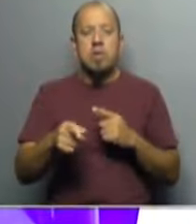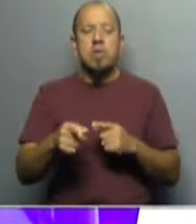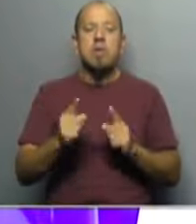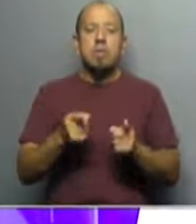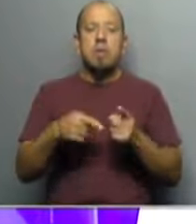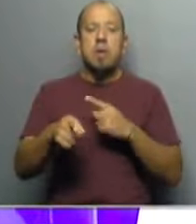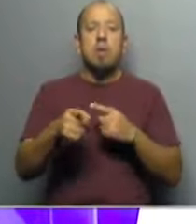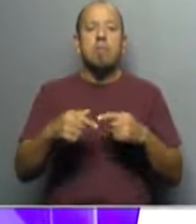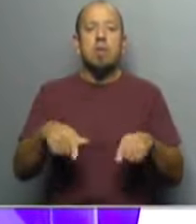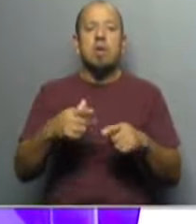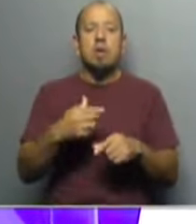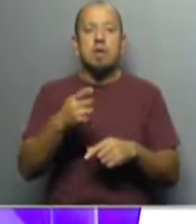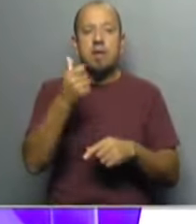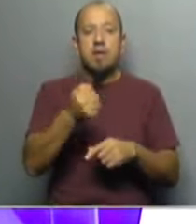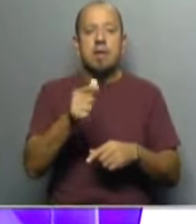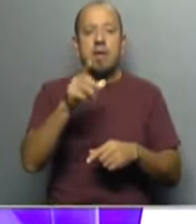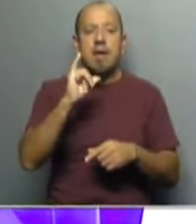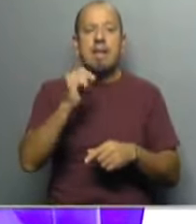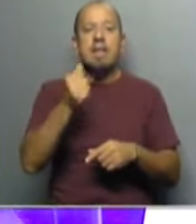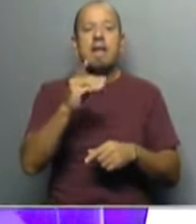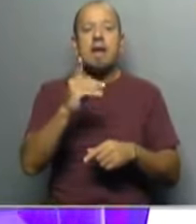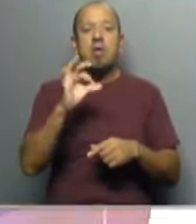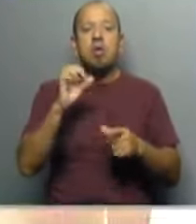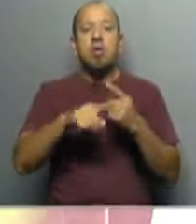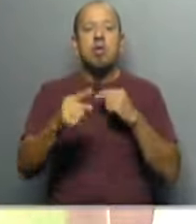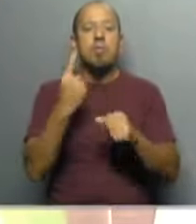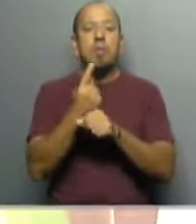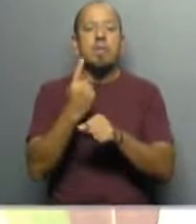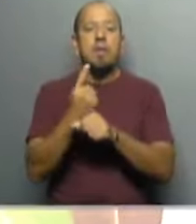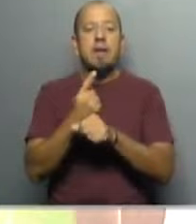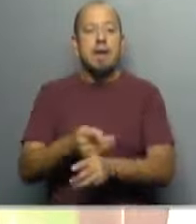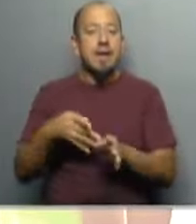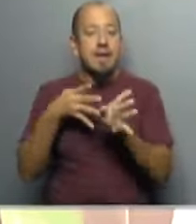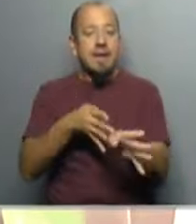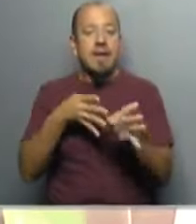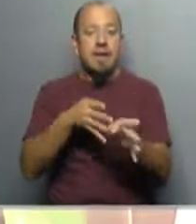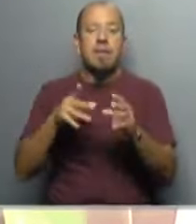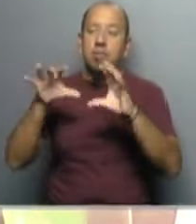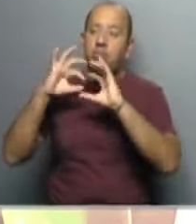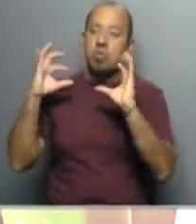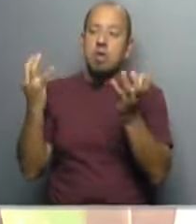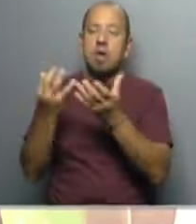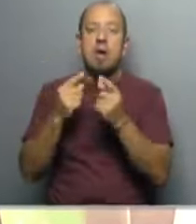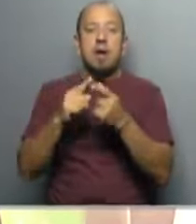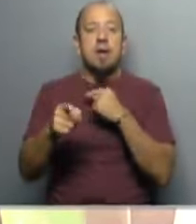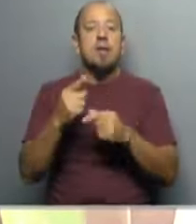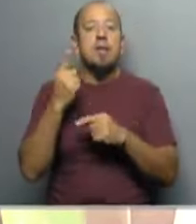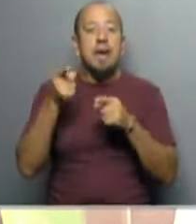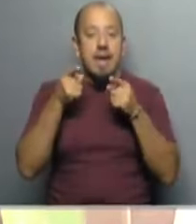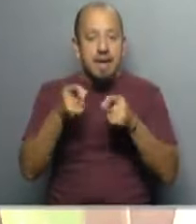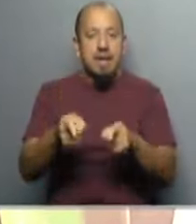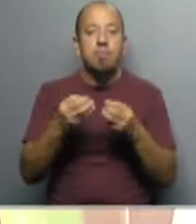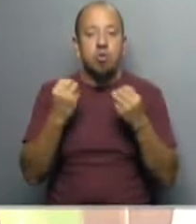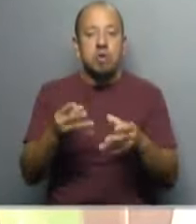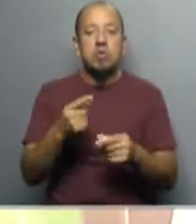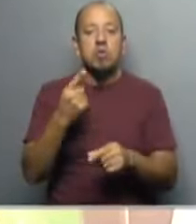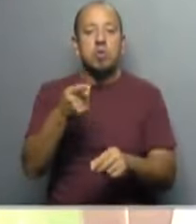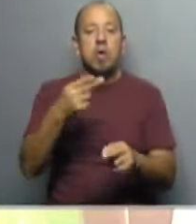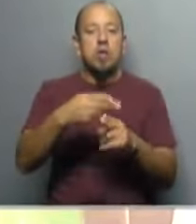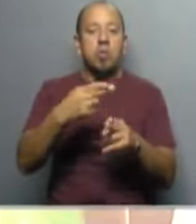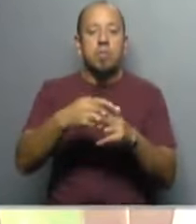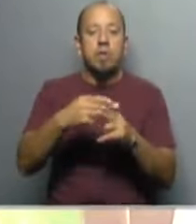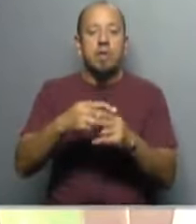era por los aliados de la Primera Guerra Mundial, porque fue en el 18 que le pusieron Parque de los Aliados. Claro. Yo siempre lo asociaba aliados a la Segunda, pero